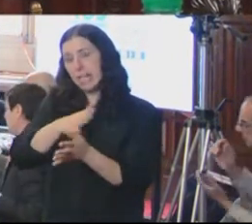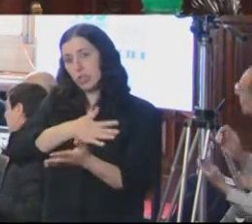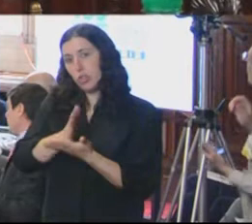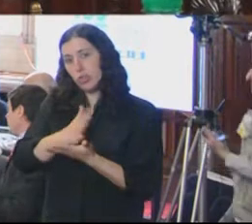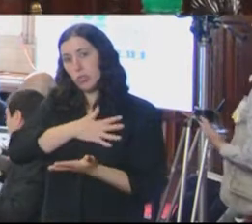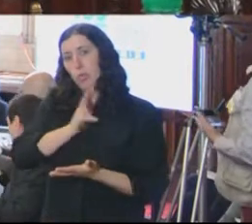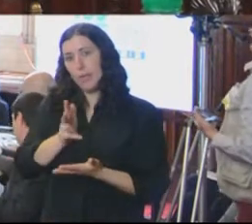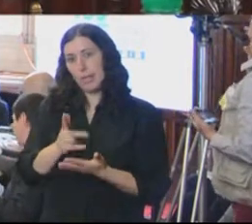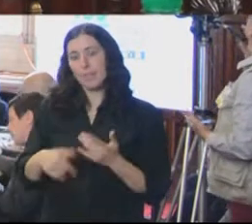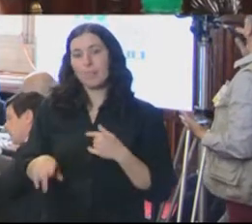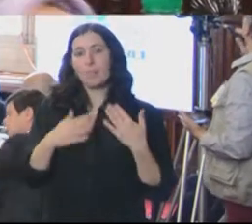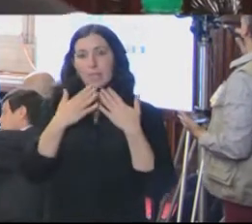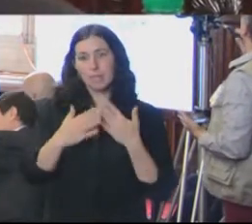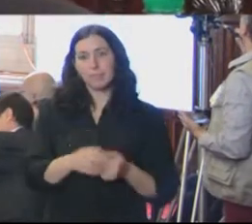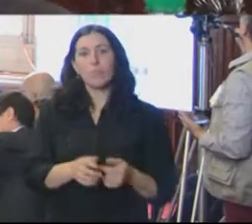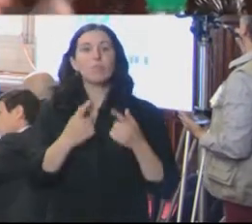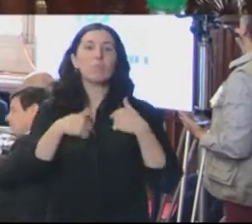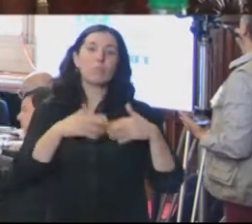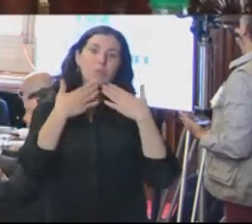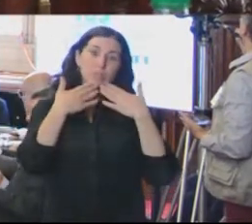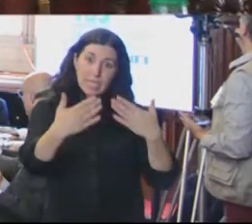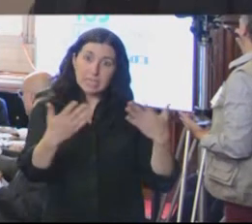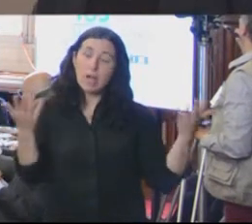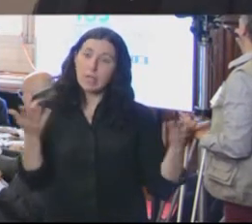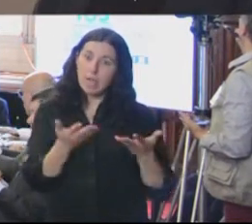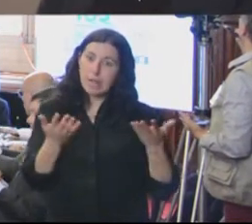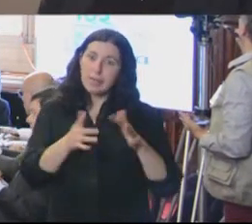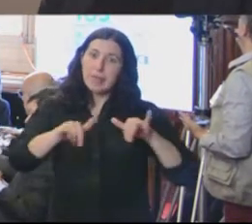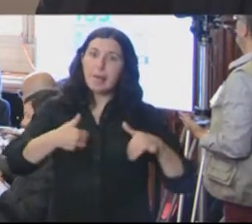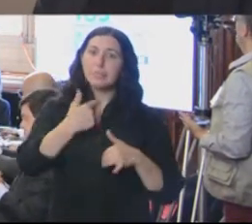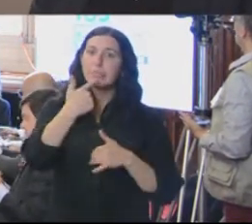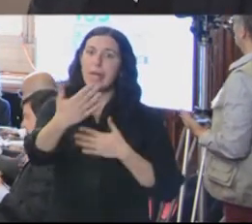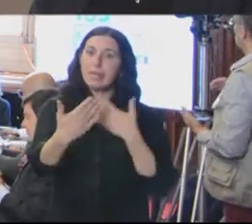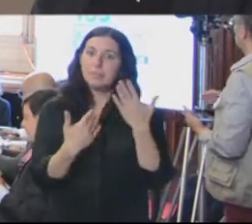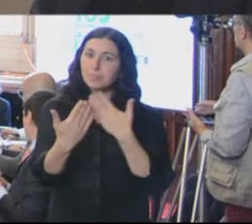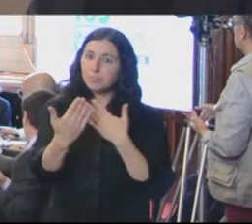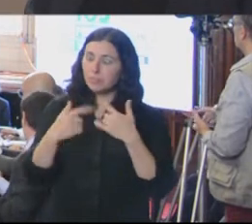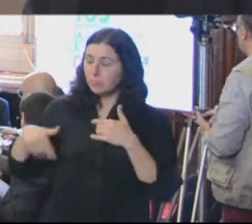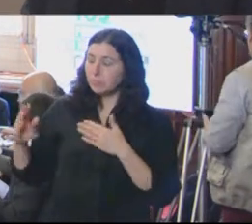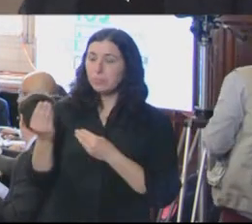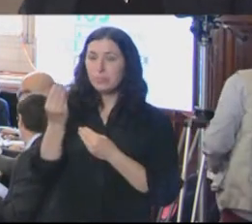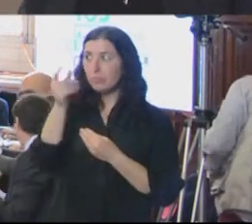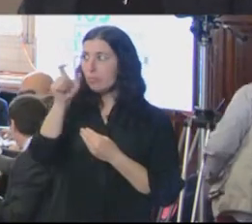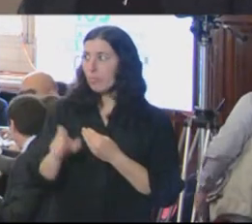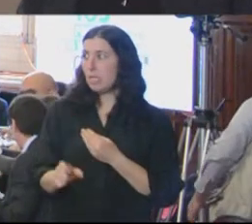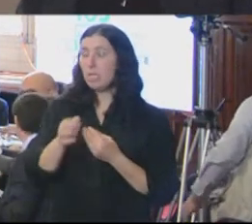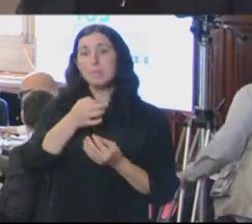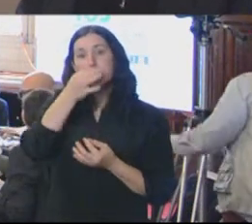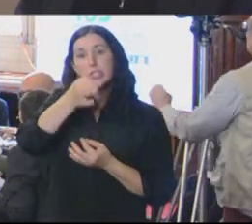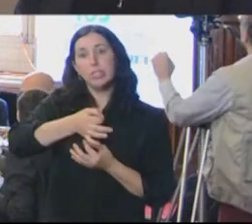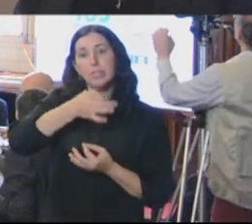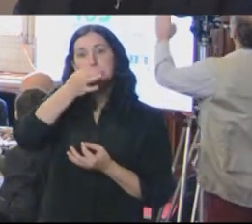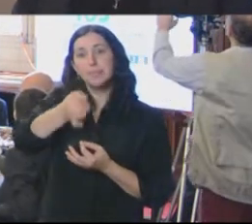gracias. Vamos inmediatamente a darle la palabra al relator para